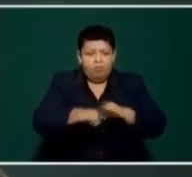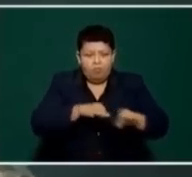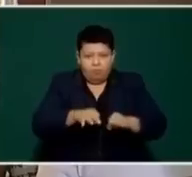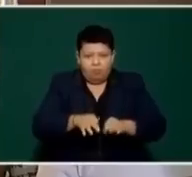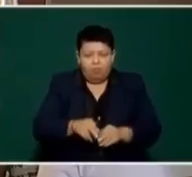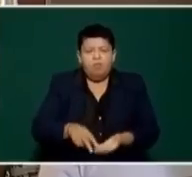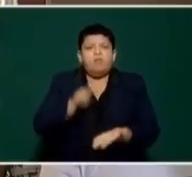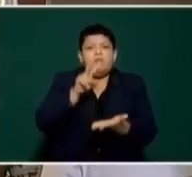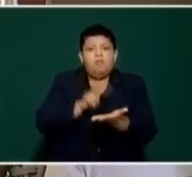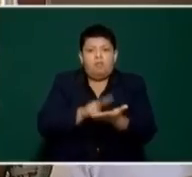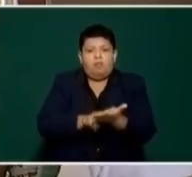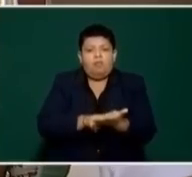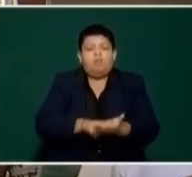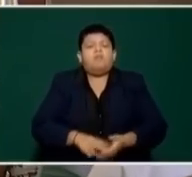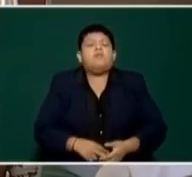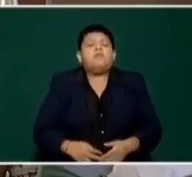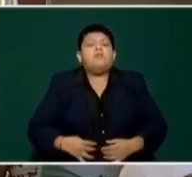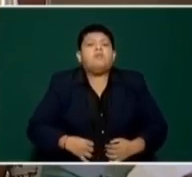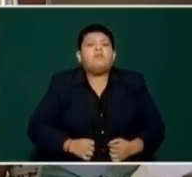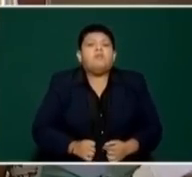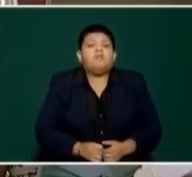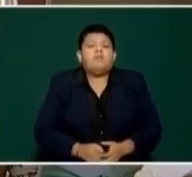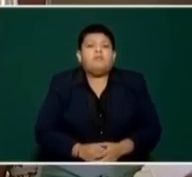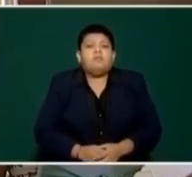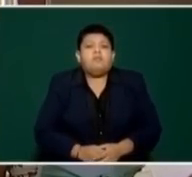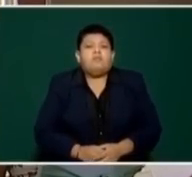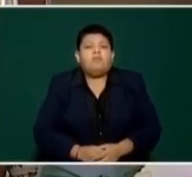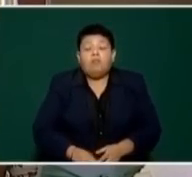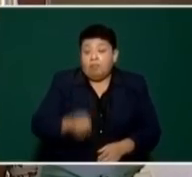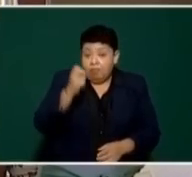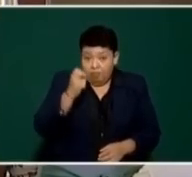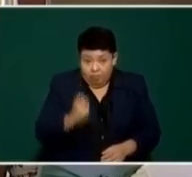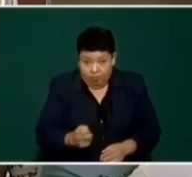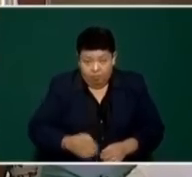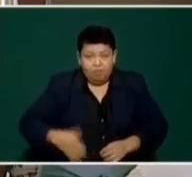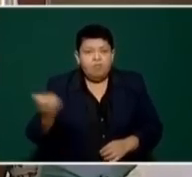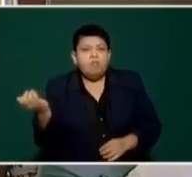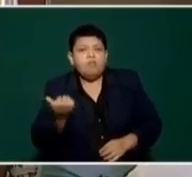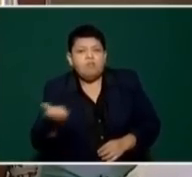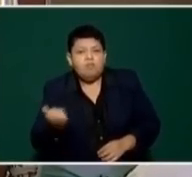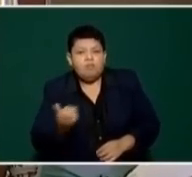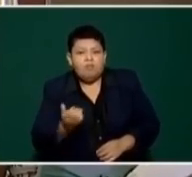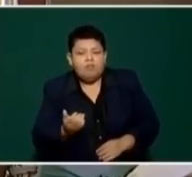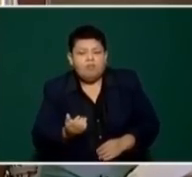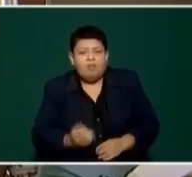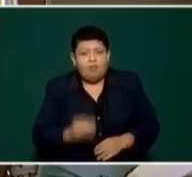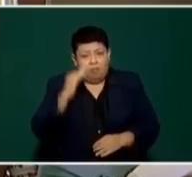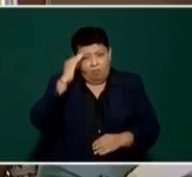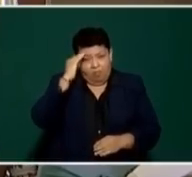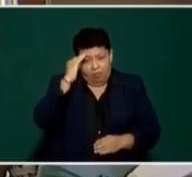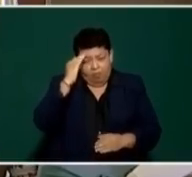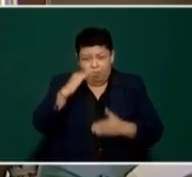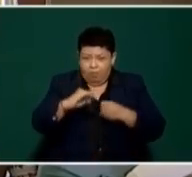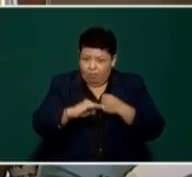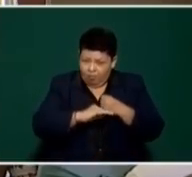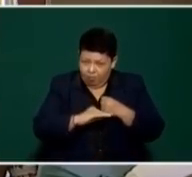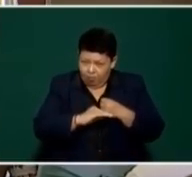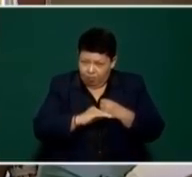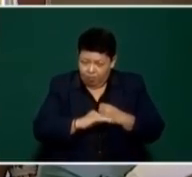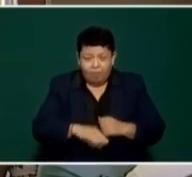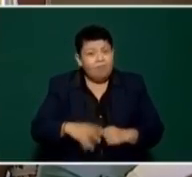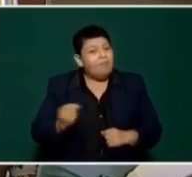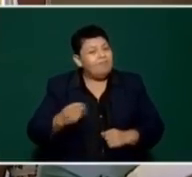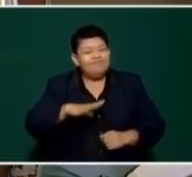serio. La que sigue, por favor. Esto es lo que estamos haciendo a corto plazo. Como no teníamos con